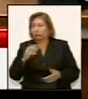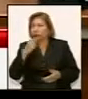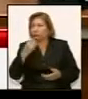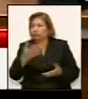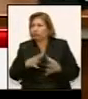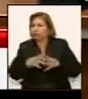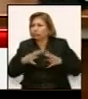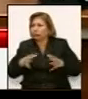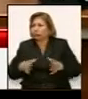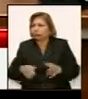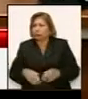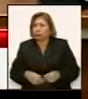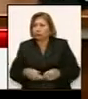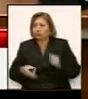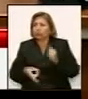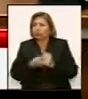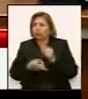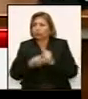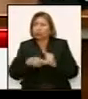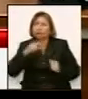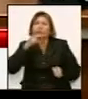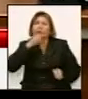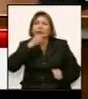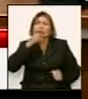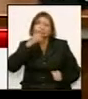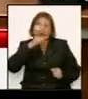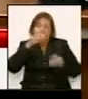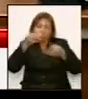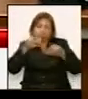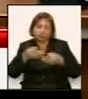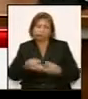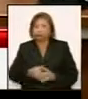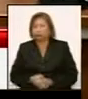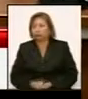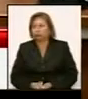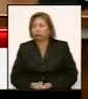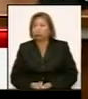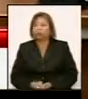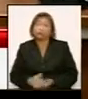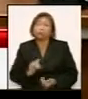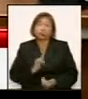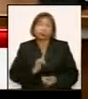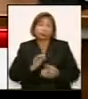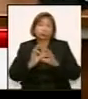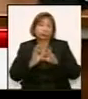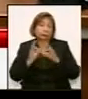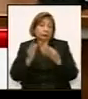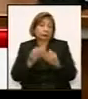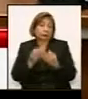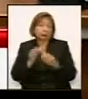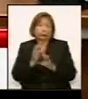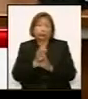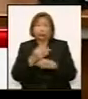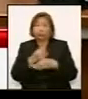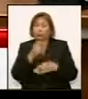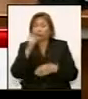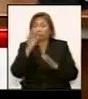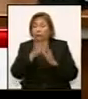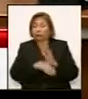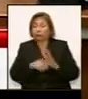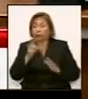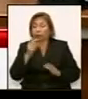espacios de seguridad para mujeres que resultan fundamentales y yo somos parte de dos de ellos en una menos y de las